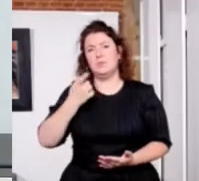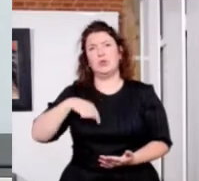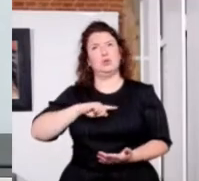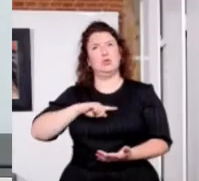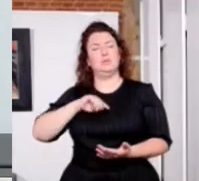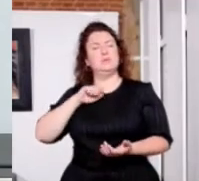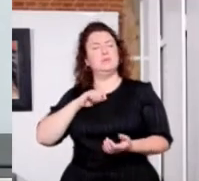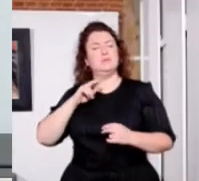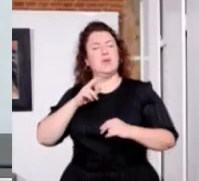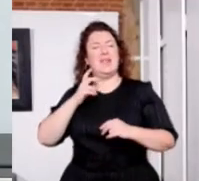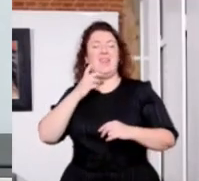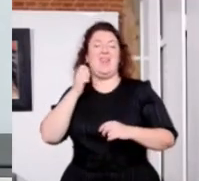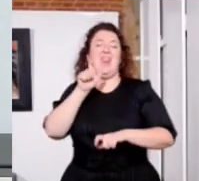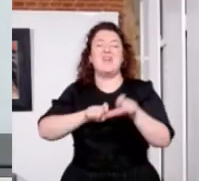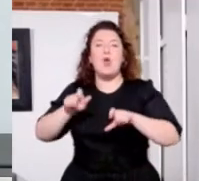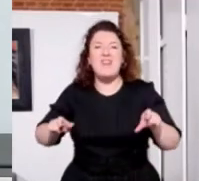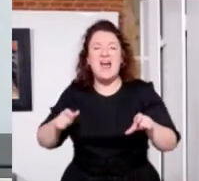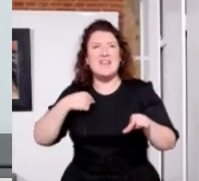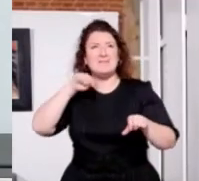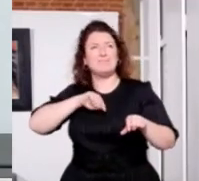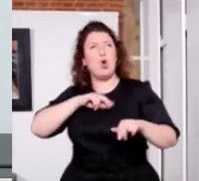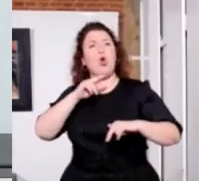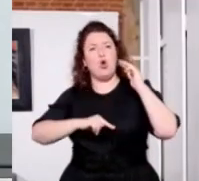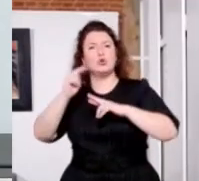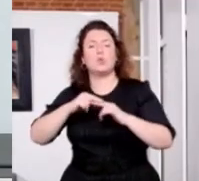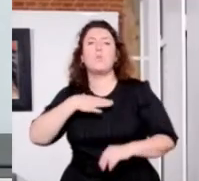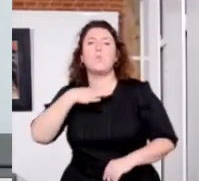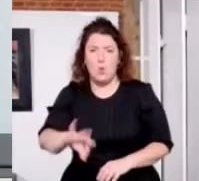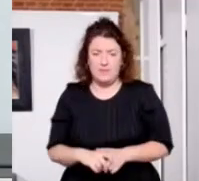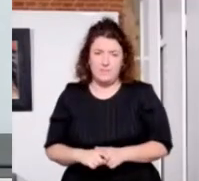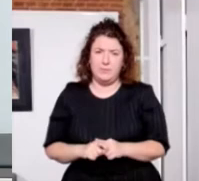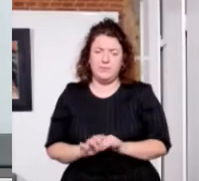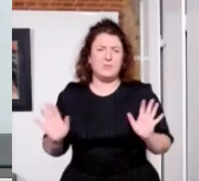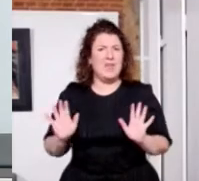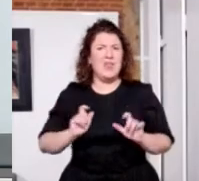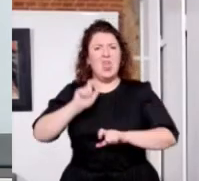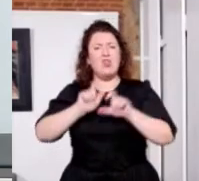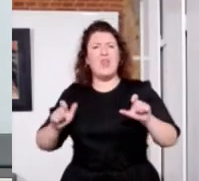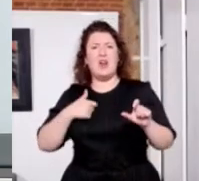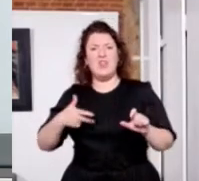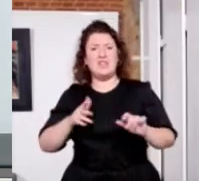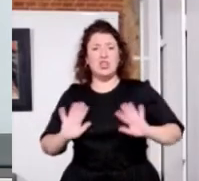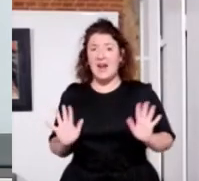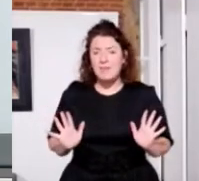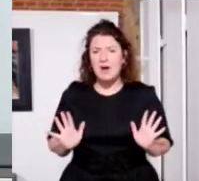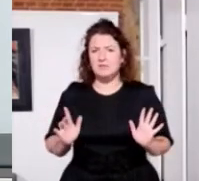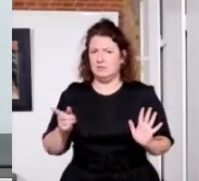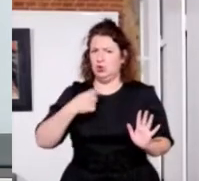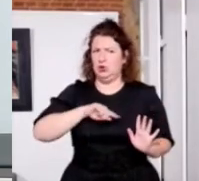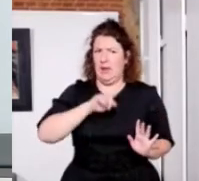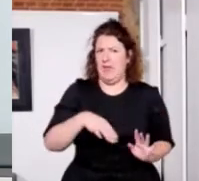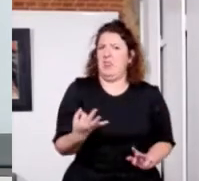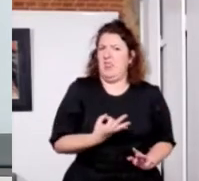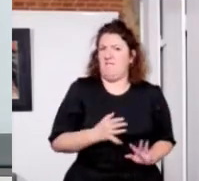podamos construir ciudadanía y sociedad, ¿no? Los ciudadanos no solo tenemos derechos, sino también tenemos deberes, que es la otra cara